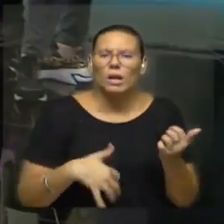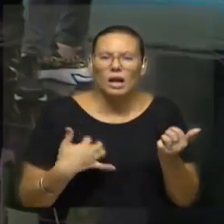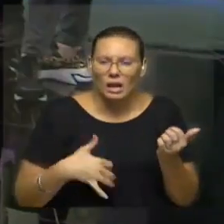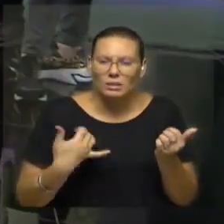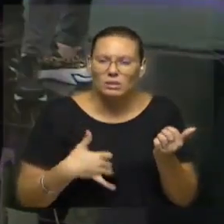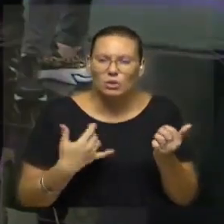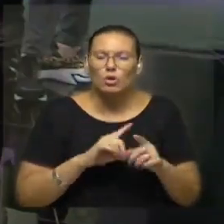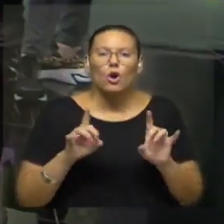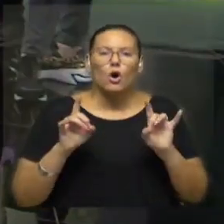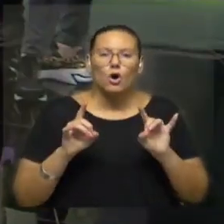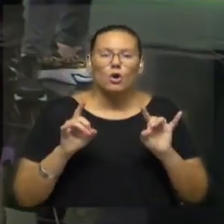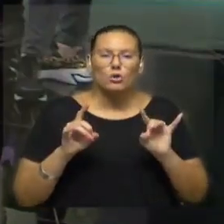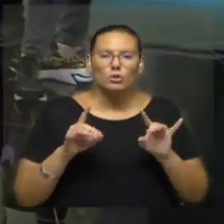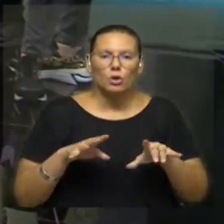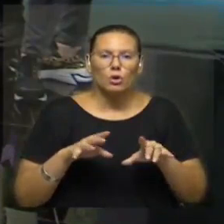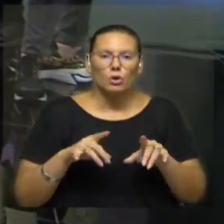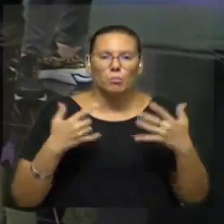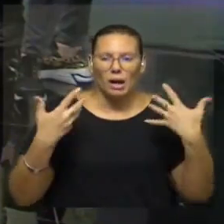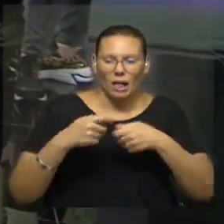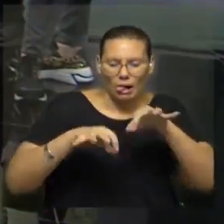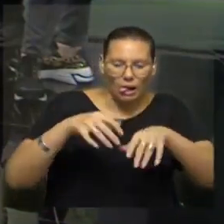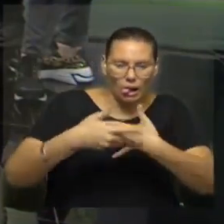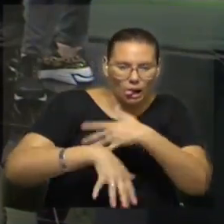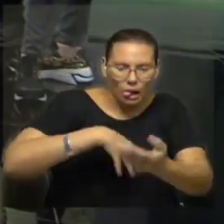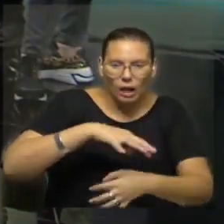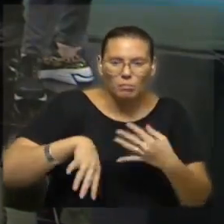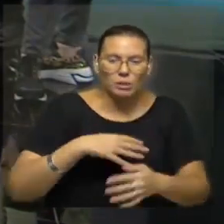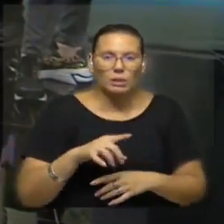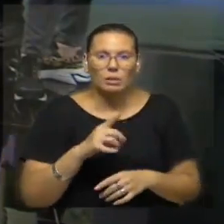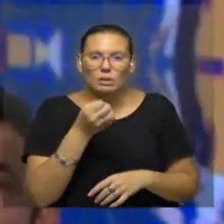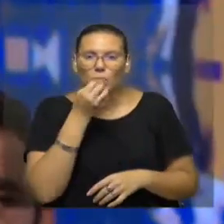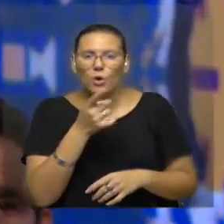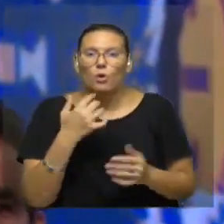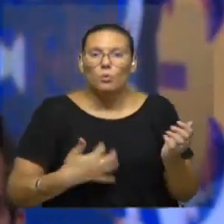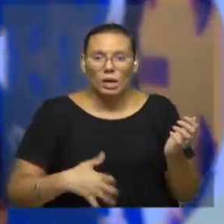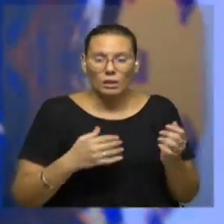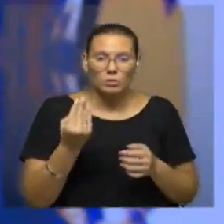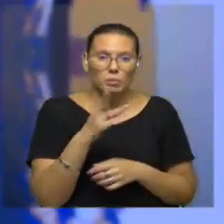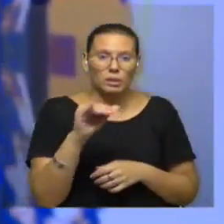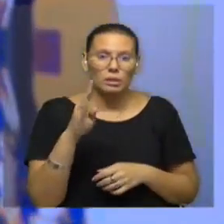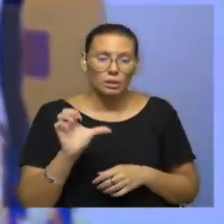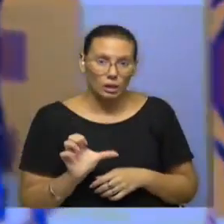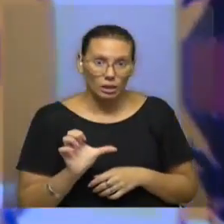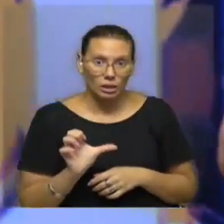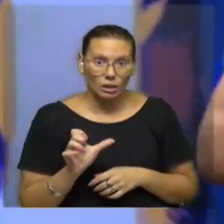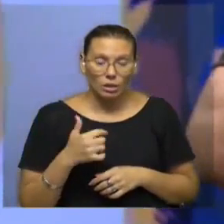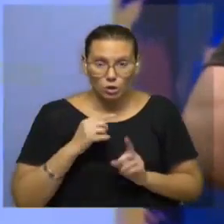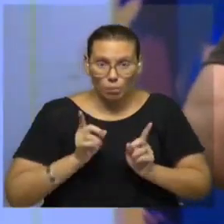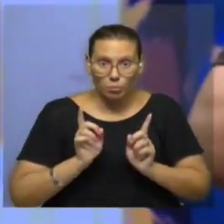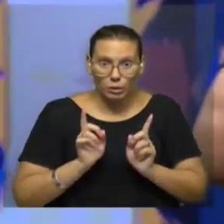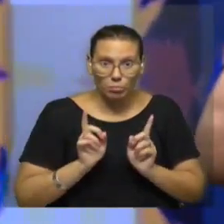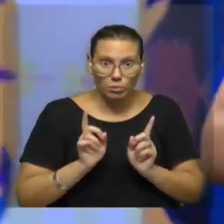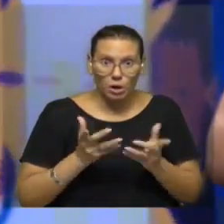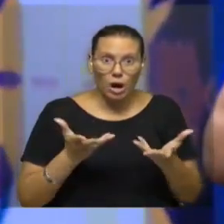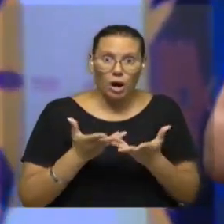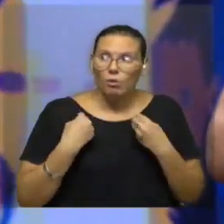para ir no solo como utilizar el estudio solo para mezclar. Y digo, mejor le voy a hacer un tema, para Iquique, le digo. Y yo mismo me puse a medio, y ahora